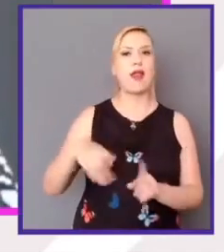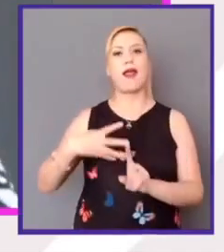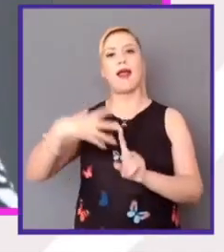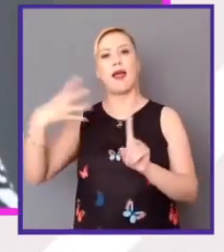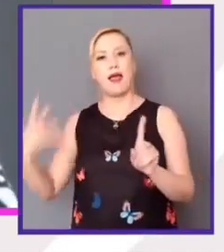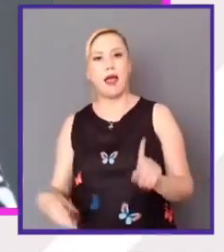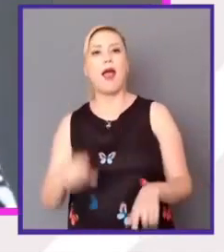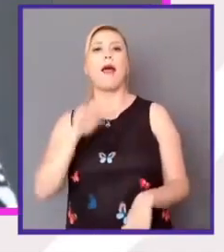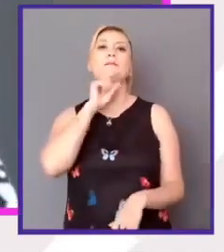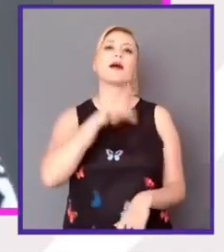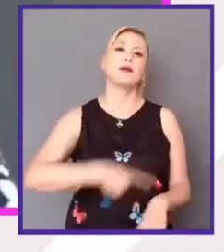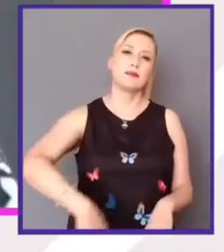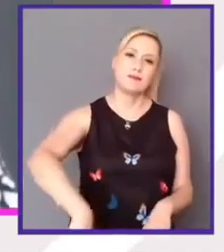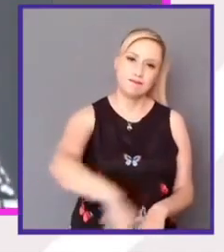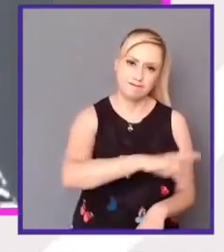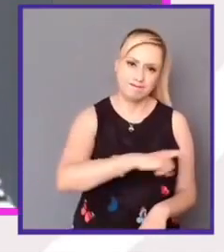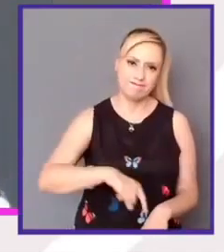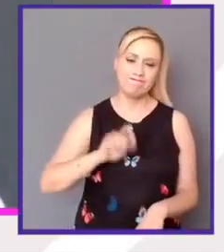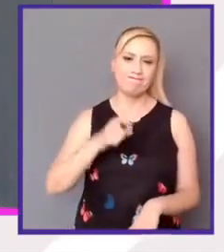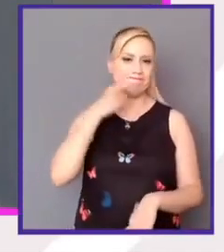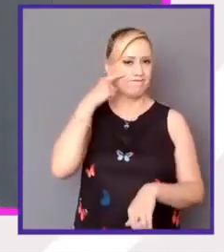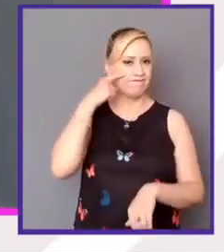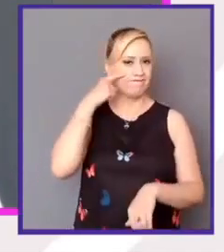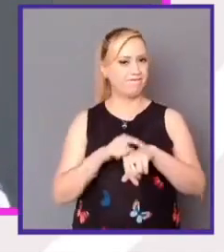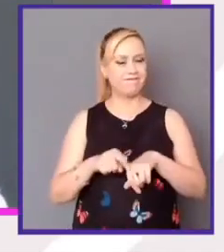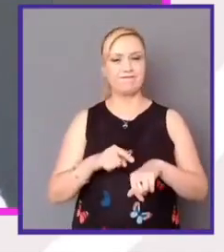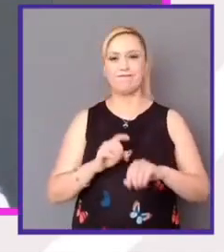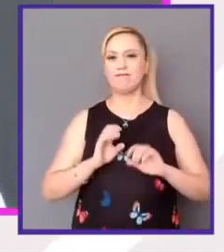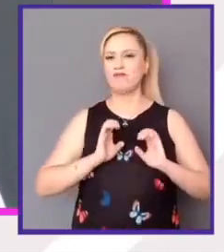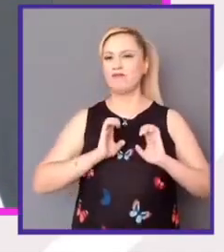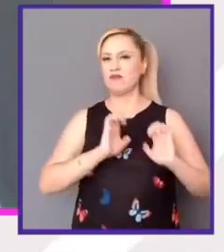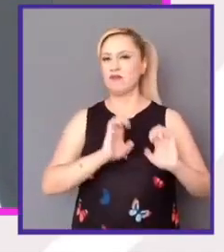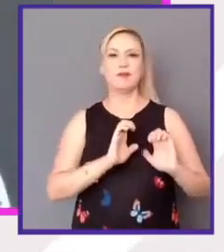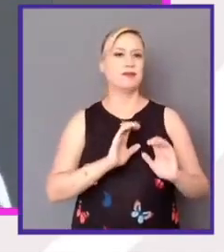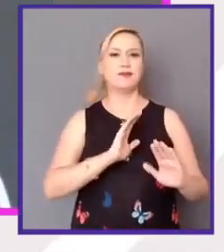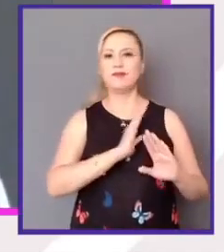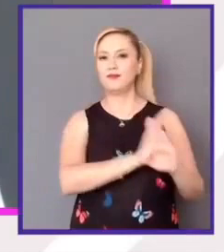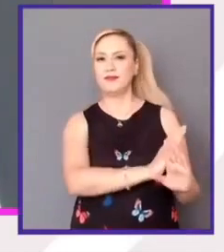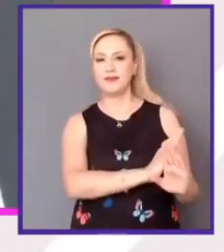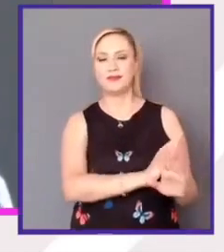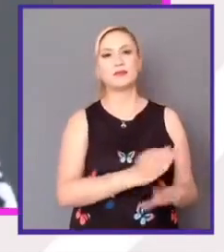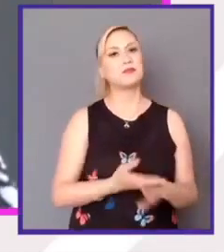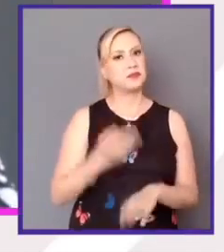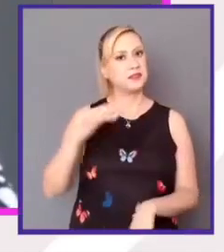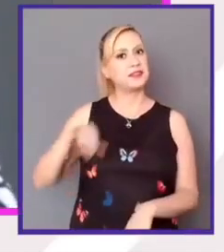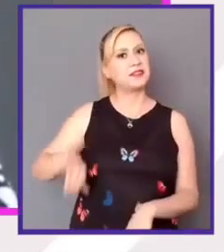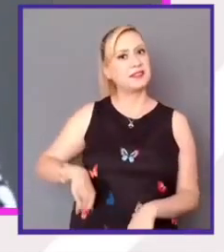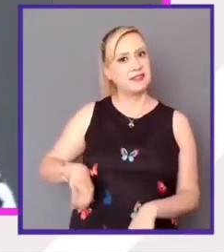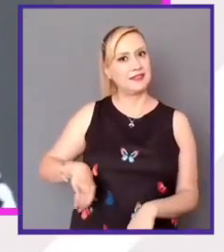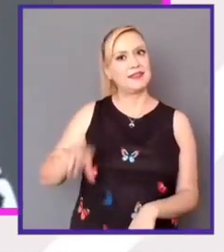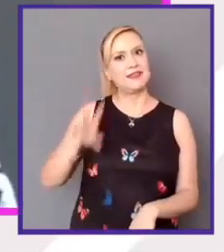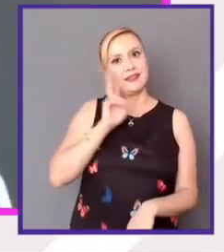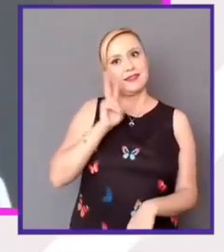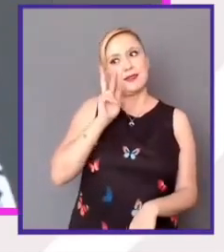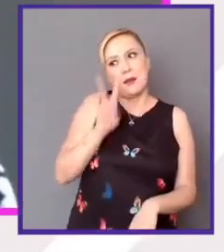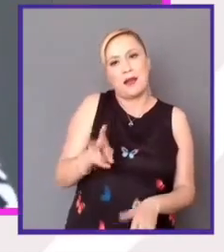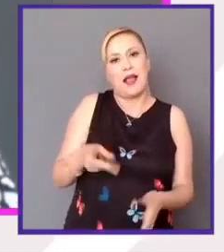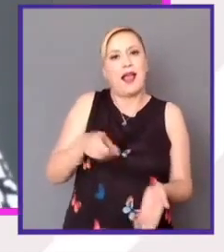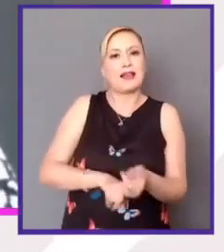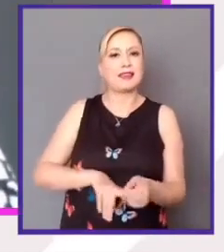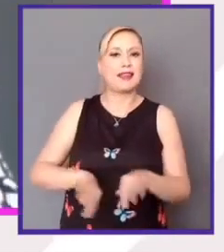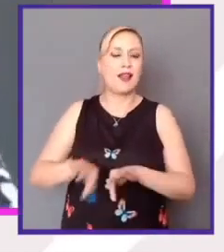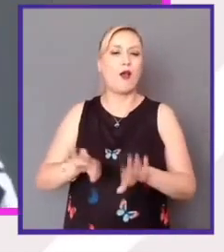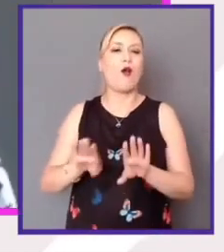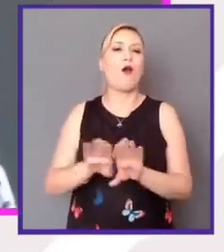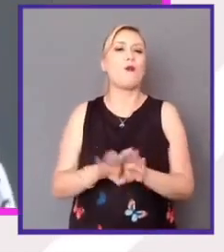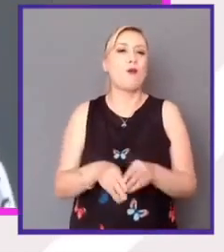de afinidad que sean antirracistas. Sería súper interesante y súper bueno ver cómo desde la comunidad laboral se pueden generar